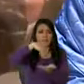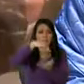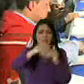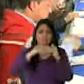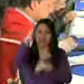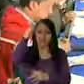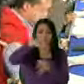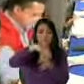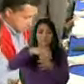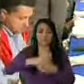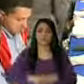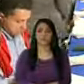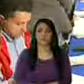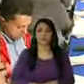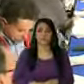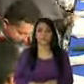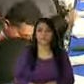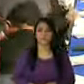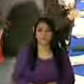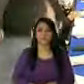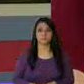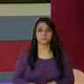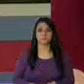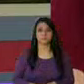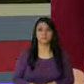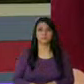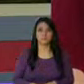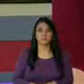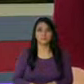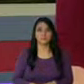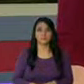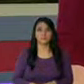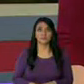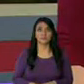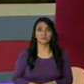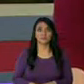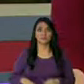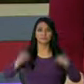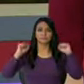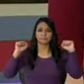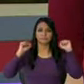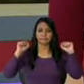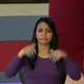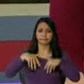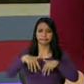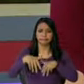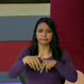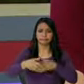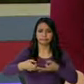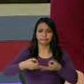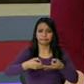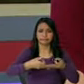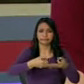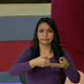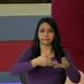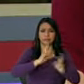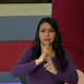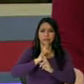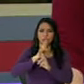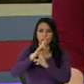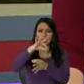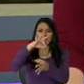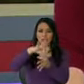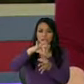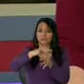provincia. En Quito informó Andrea Orbe. Mientras tanto, las protestas por la demora en conocerse los resultados de las